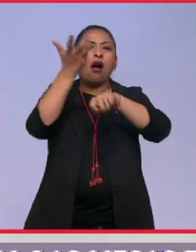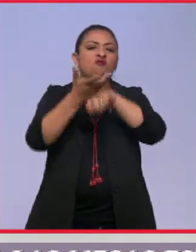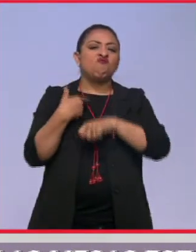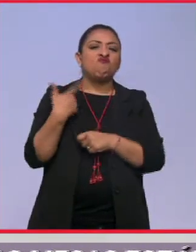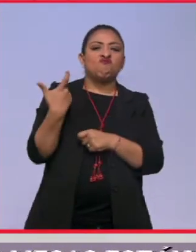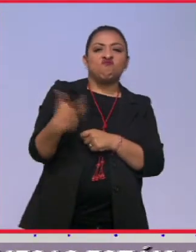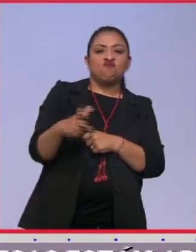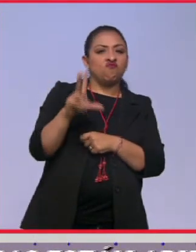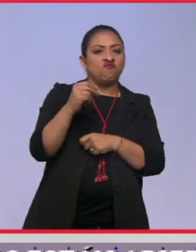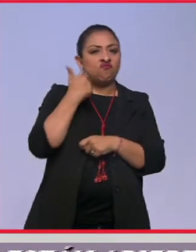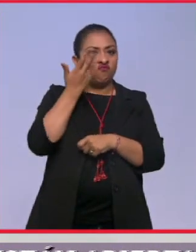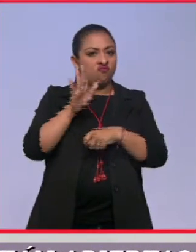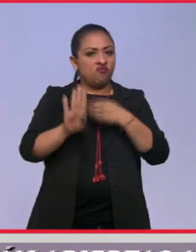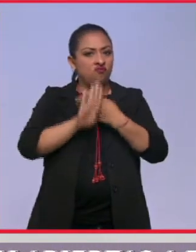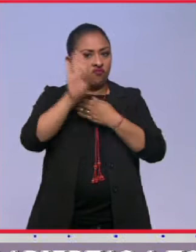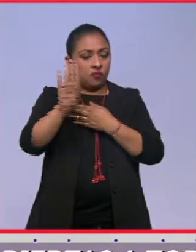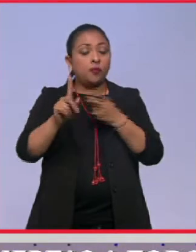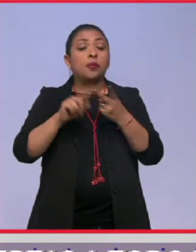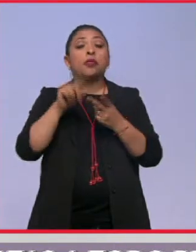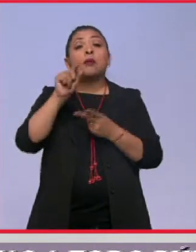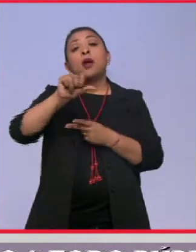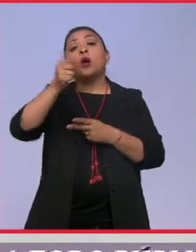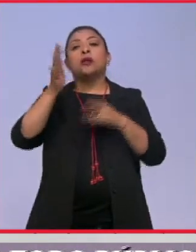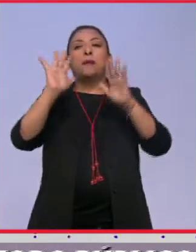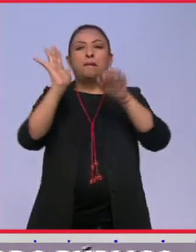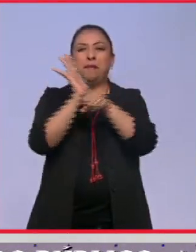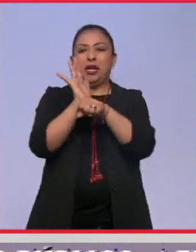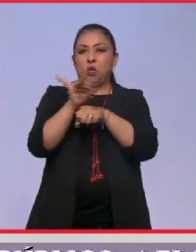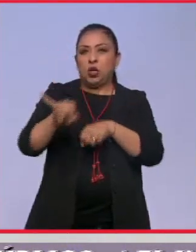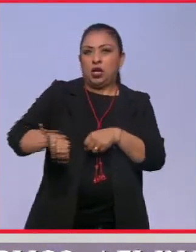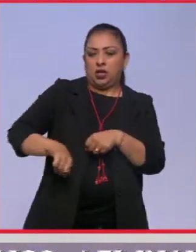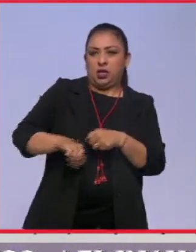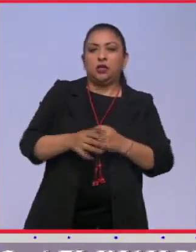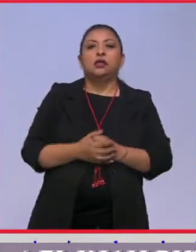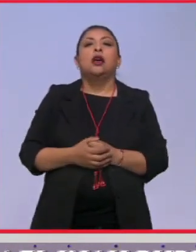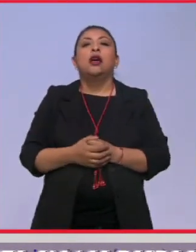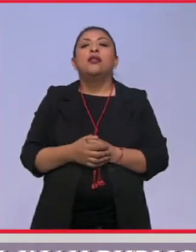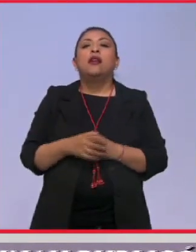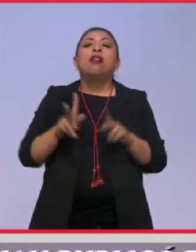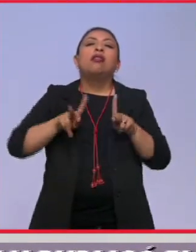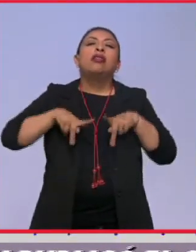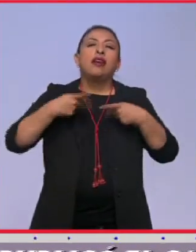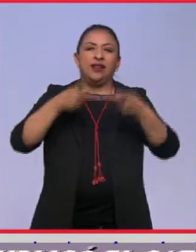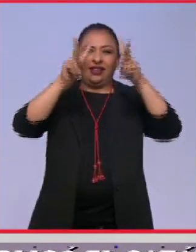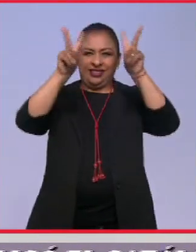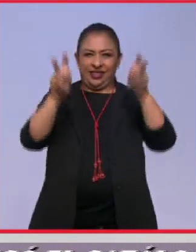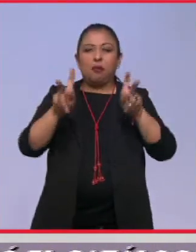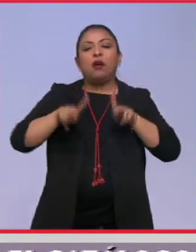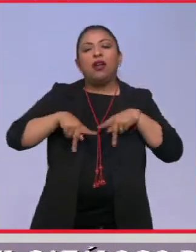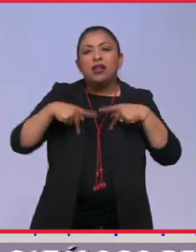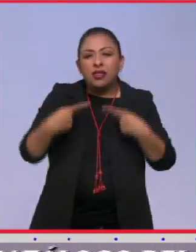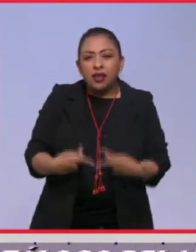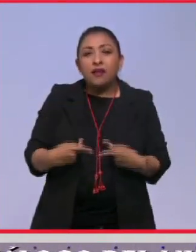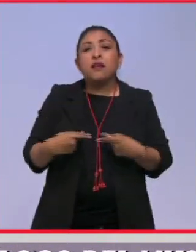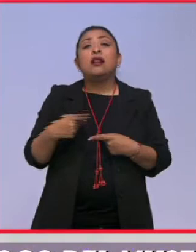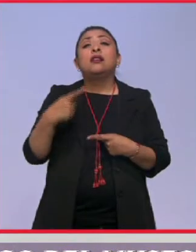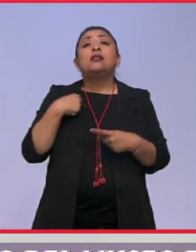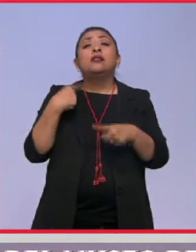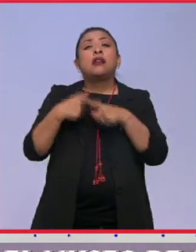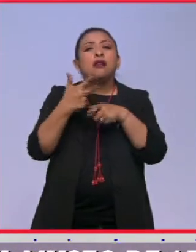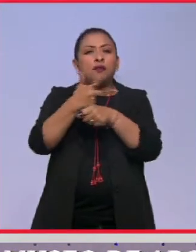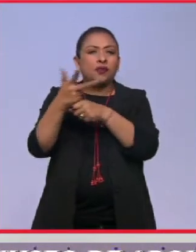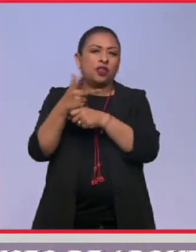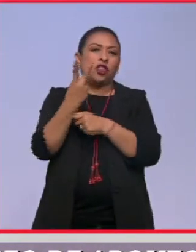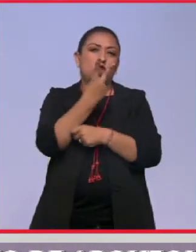ricos. También tenemos una película interesante como Los Débiles, que está realizada por